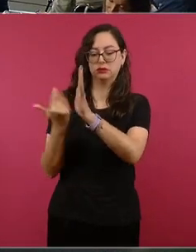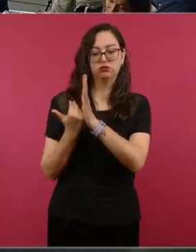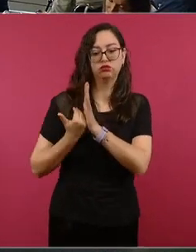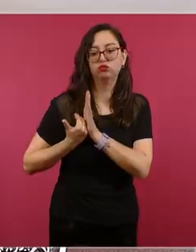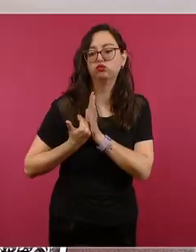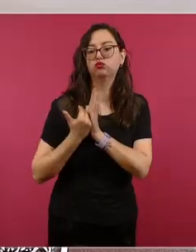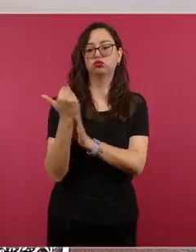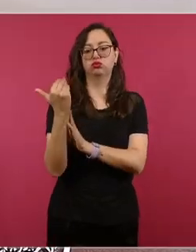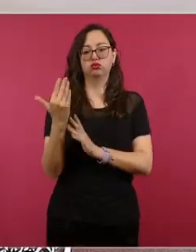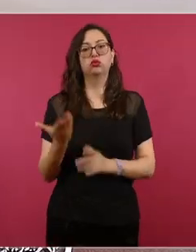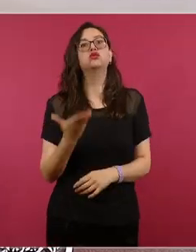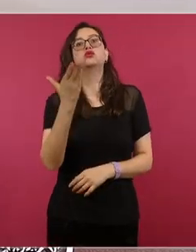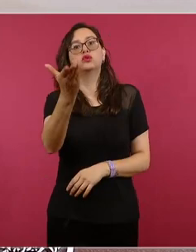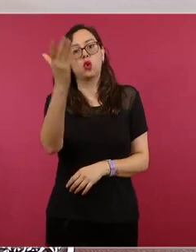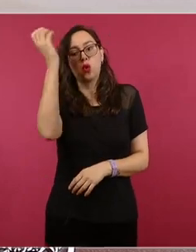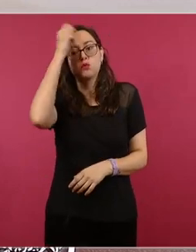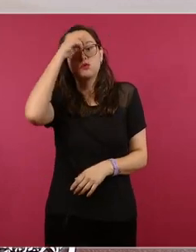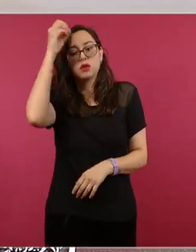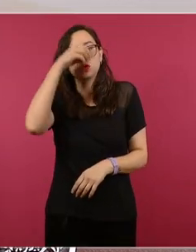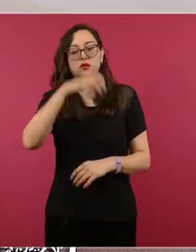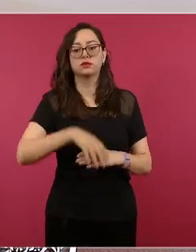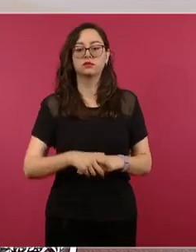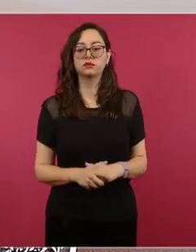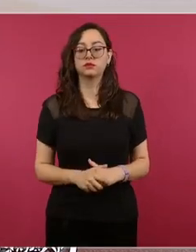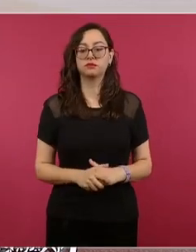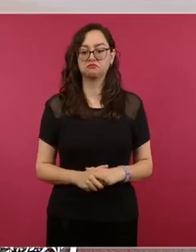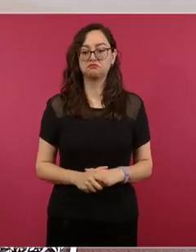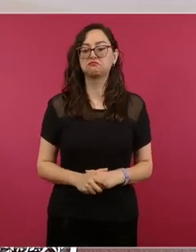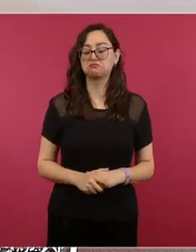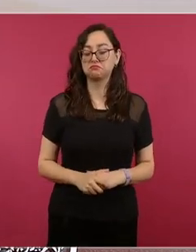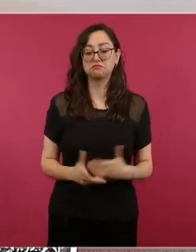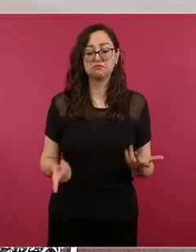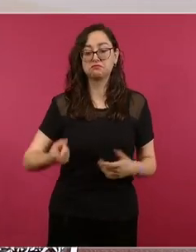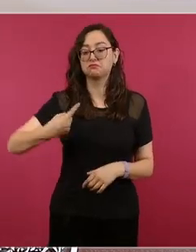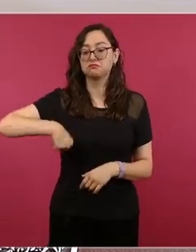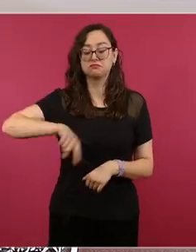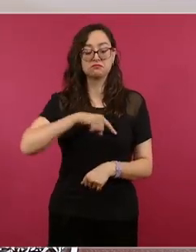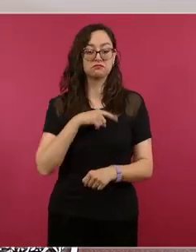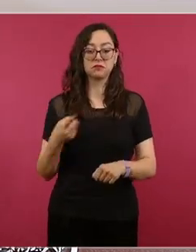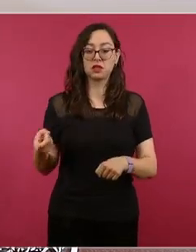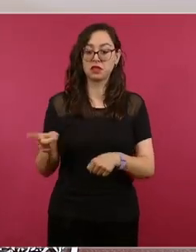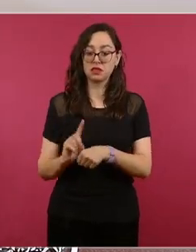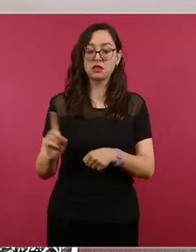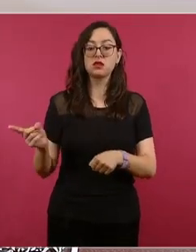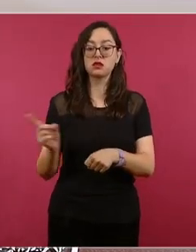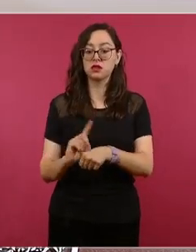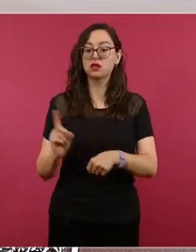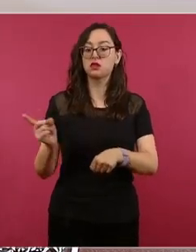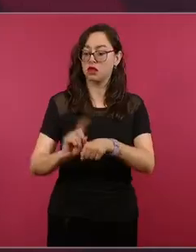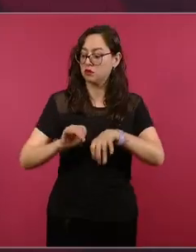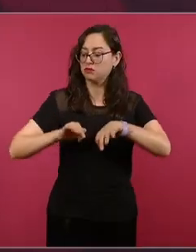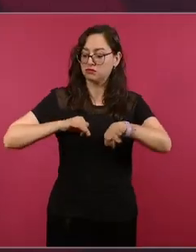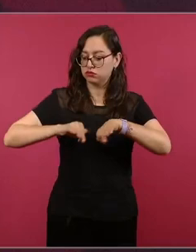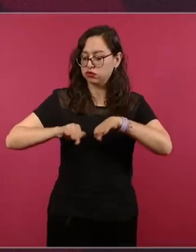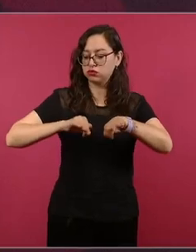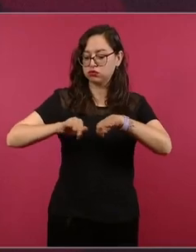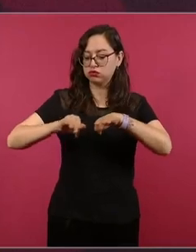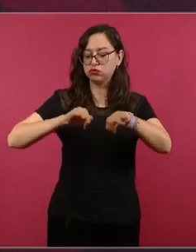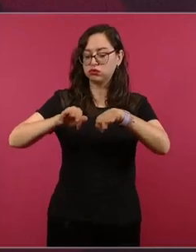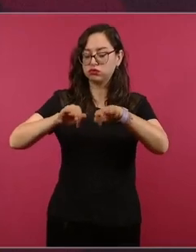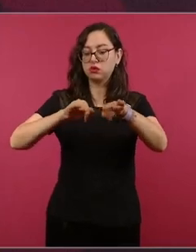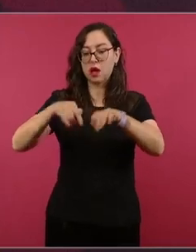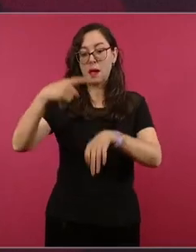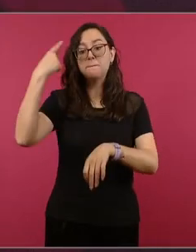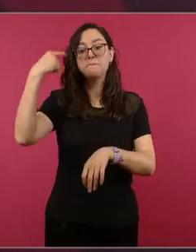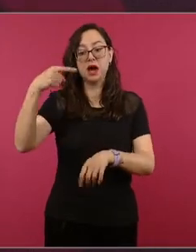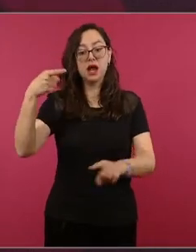trabajando todos los días para garantizar la paz, la tranquilidad. Y sí, en Chiapas,